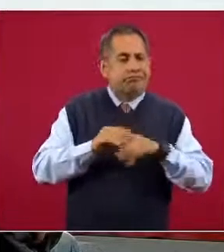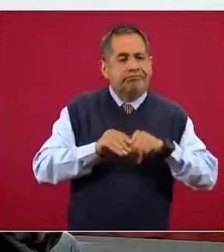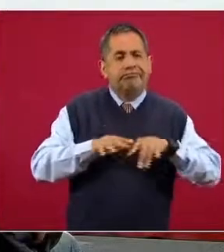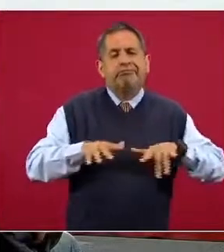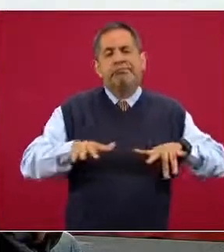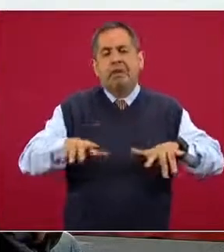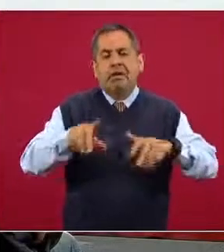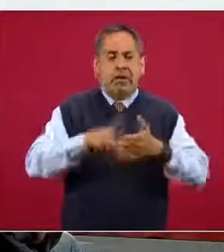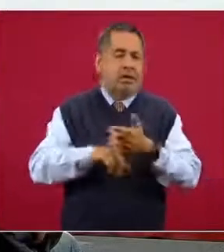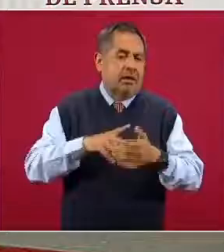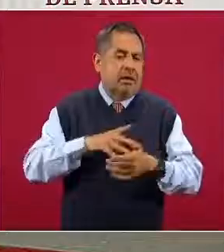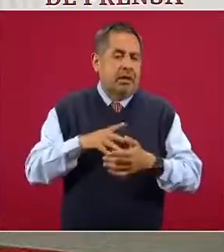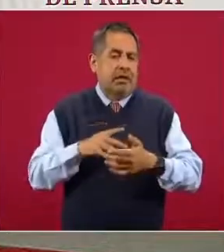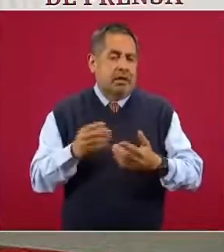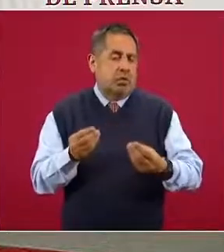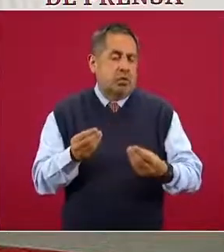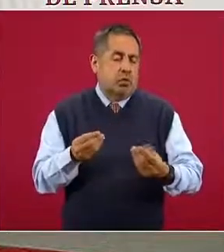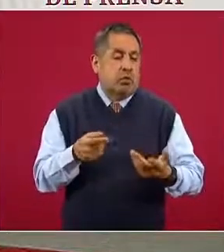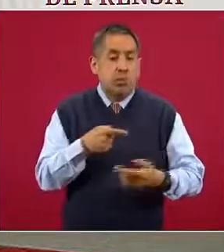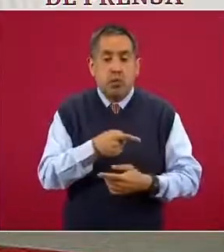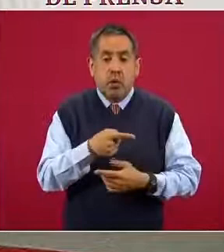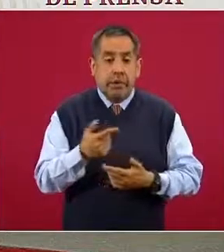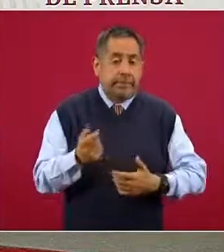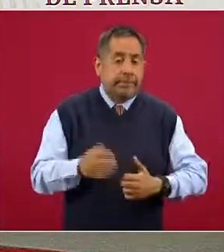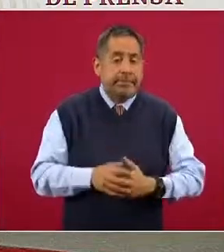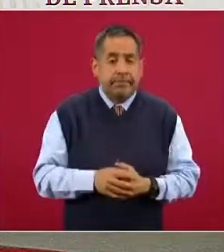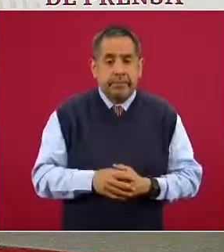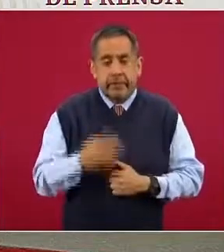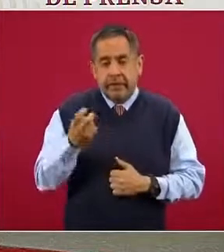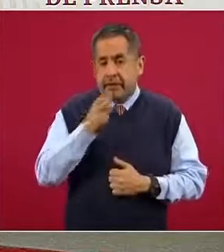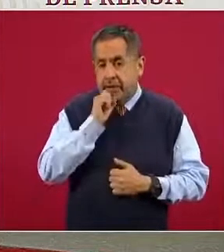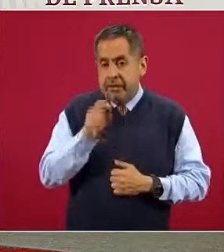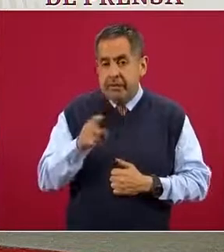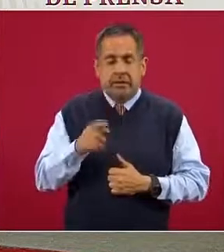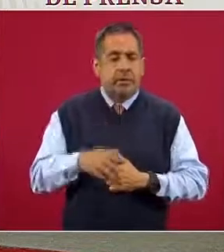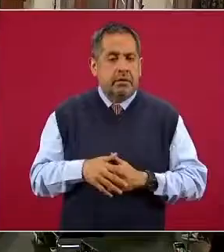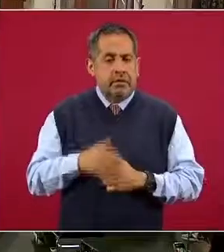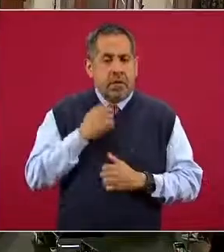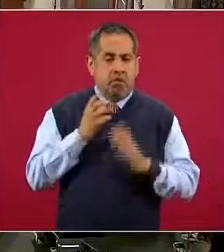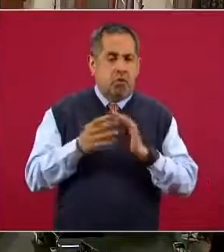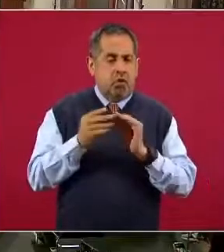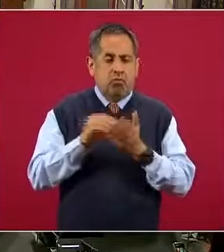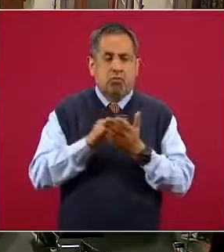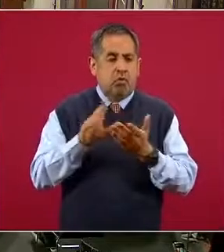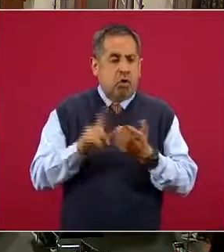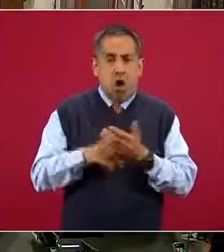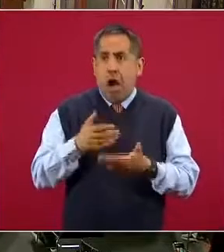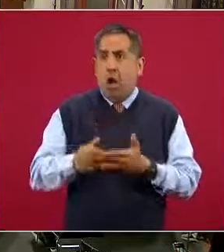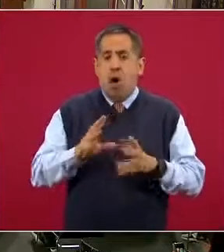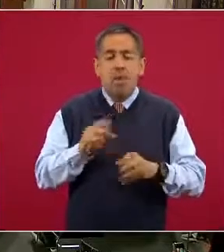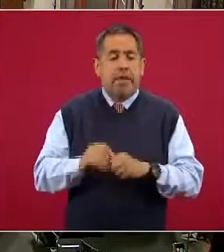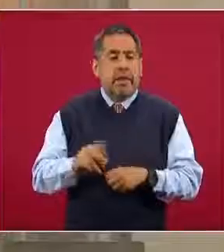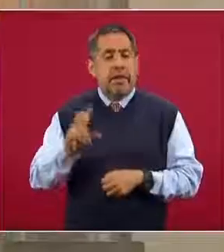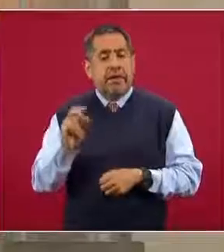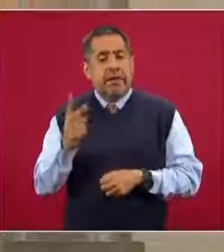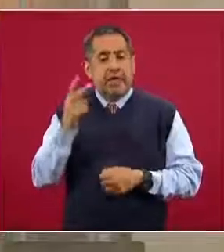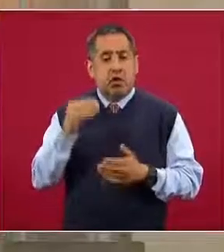tiene en un momento determinado la epidemia. Así también tenemos registrados al corte de hoy